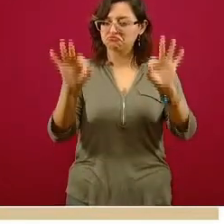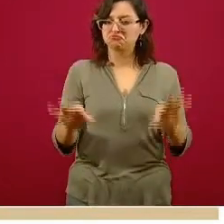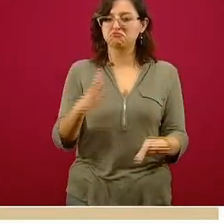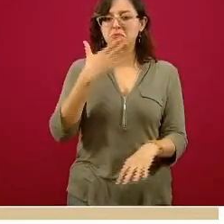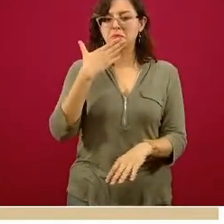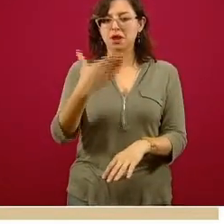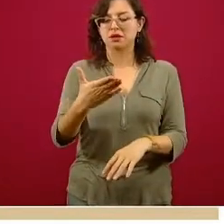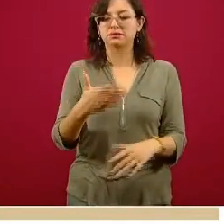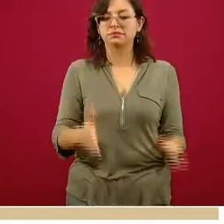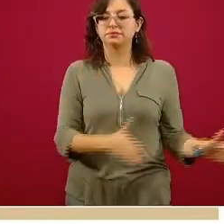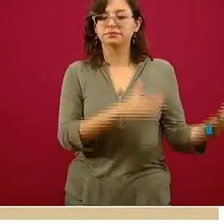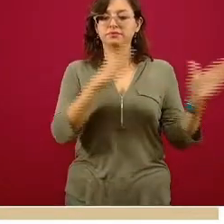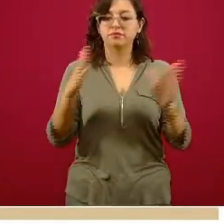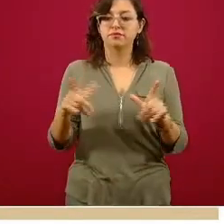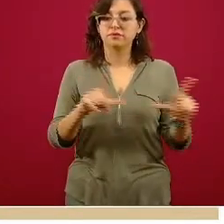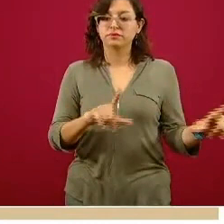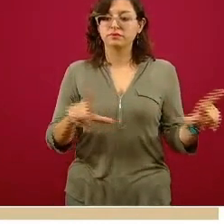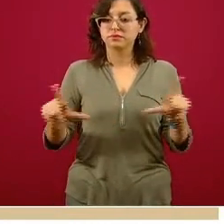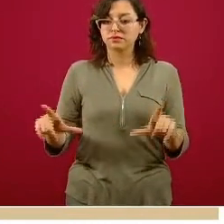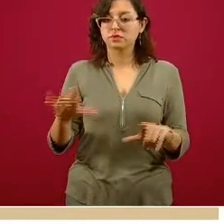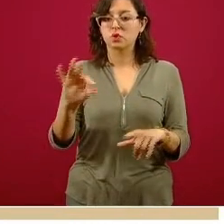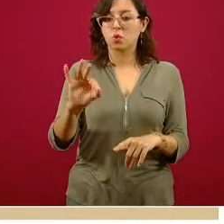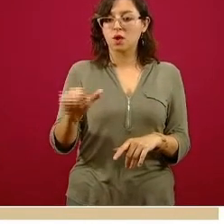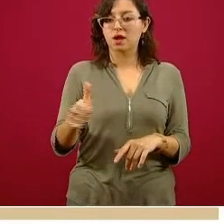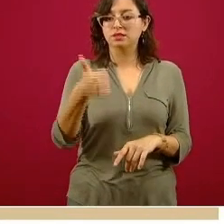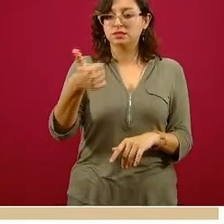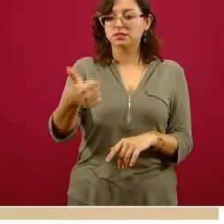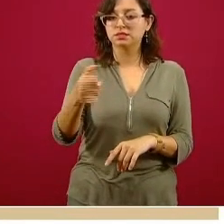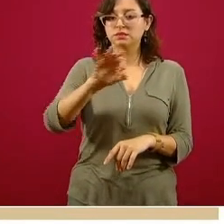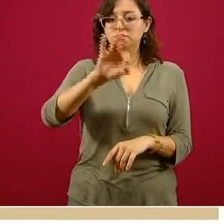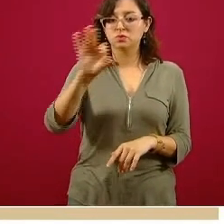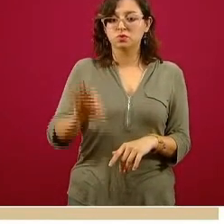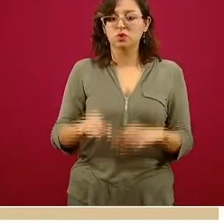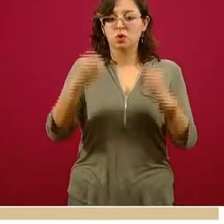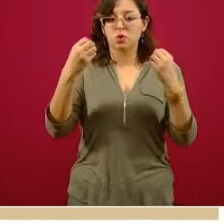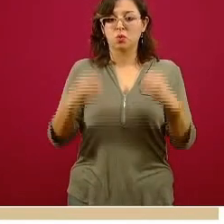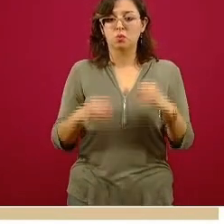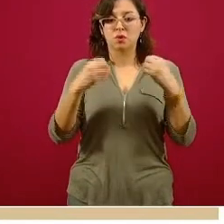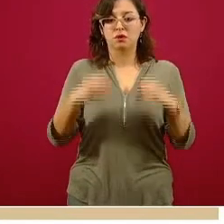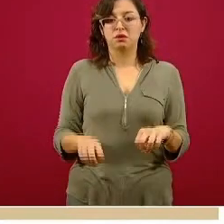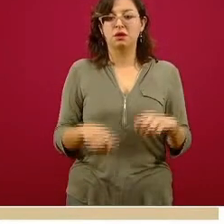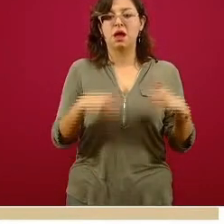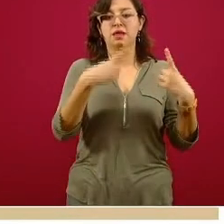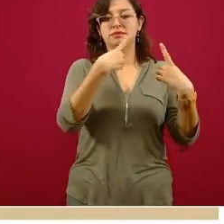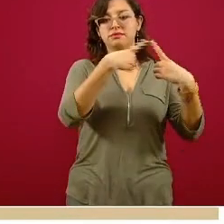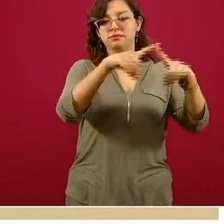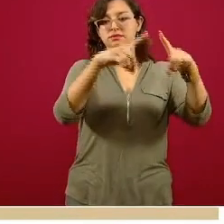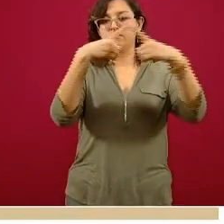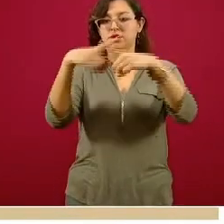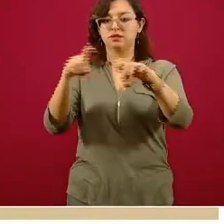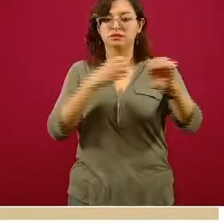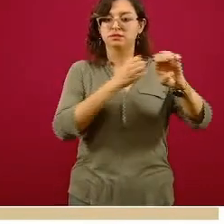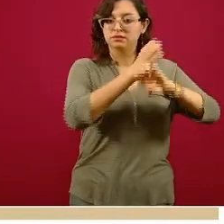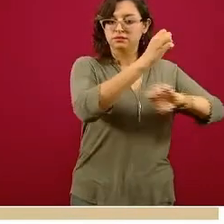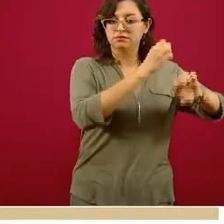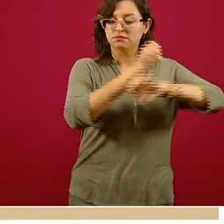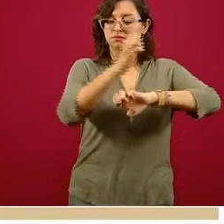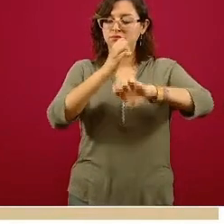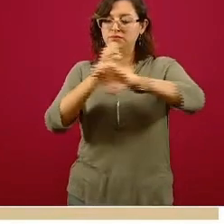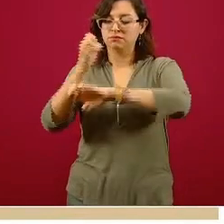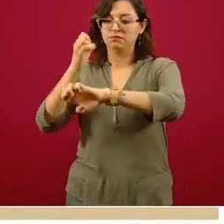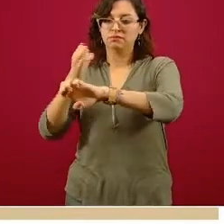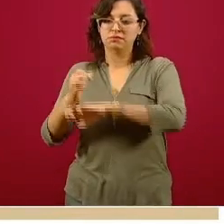la siguiente diapositiva, ese 46% de ocupación general pues está distribuida en las diferentes entidades federativas